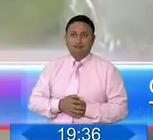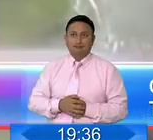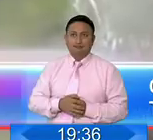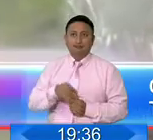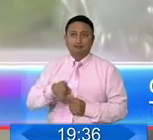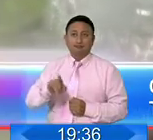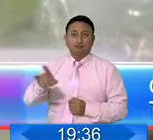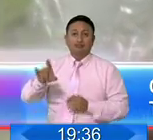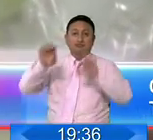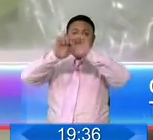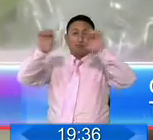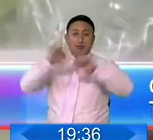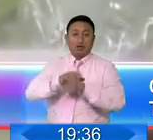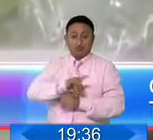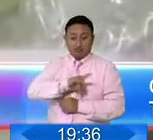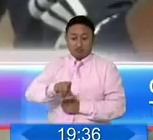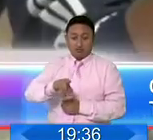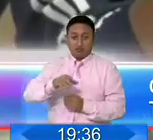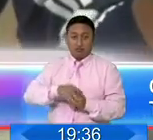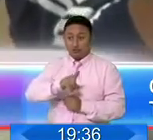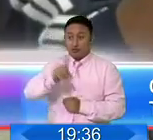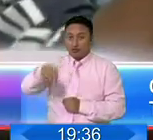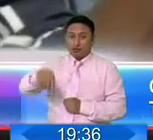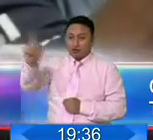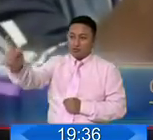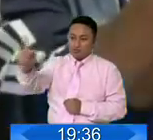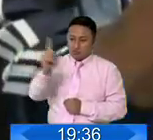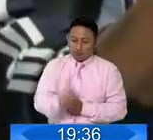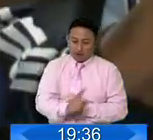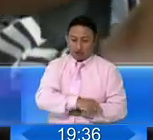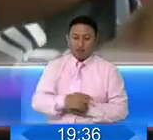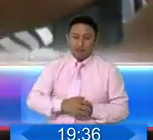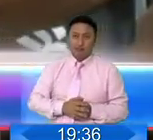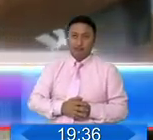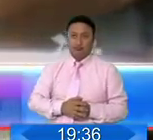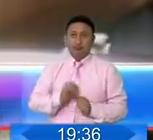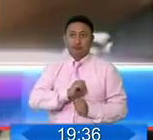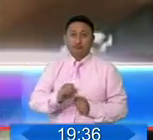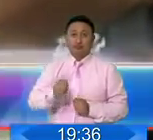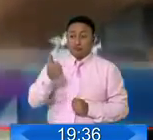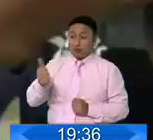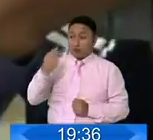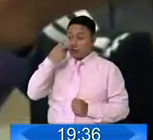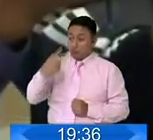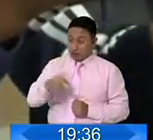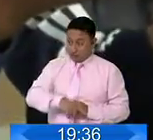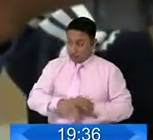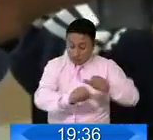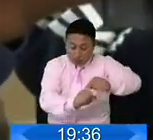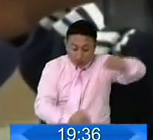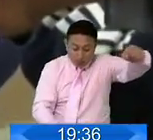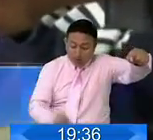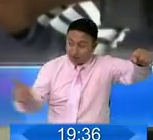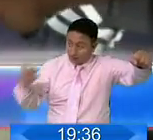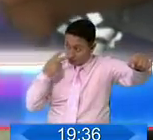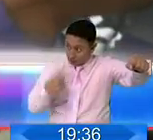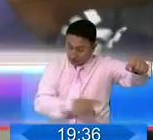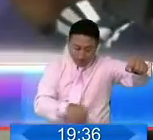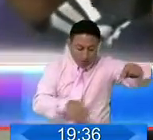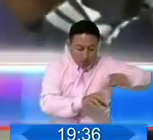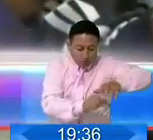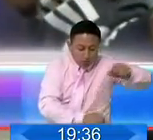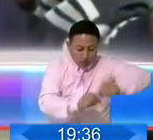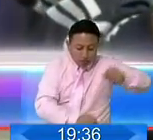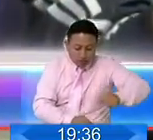coordinó para que el pasajero baje hacia el cuarto de inspección de nuestros controles y en presencia del mismo realizar el registro minucioso